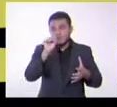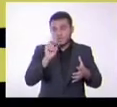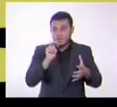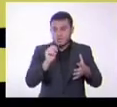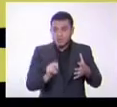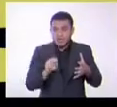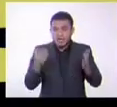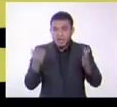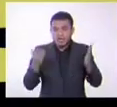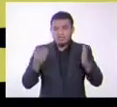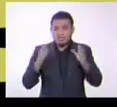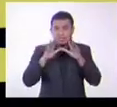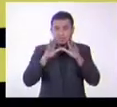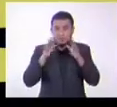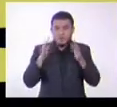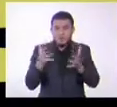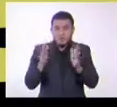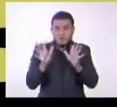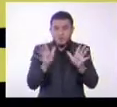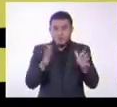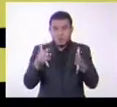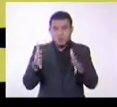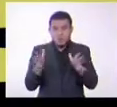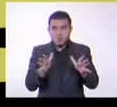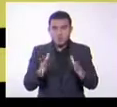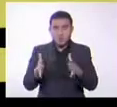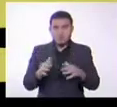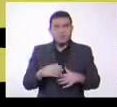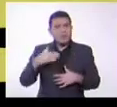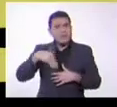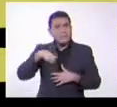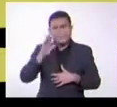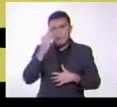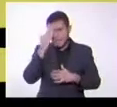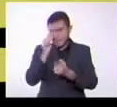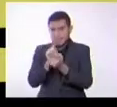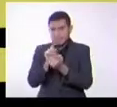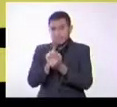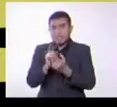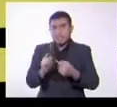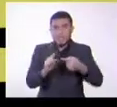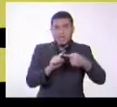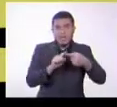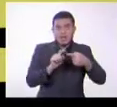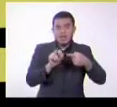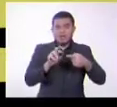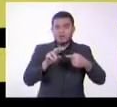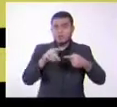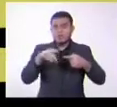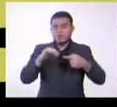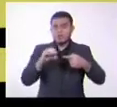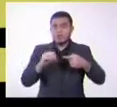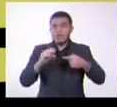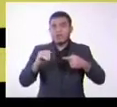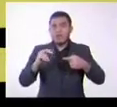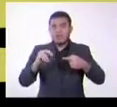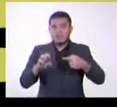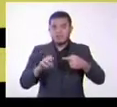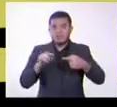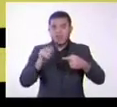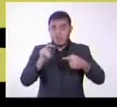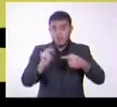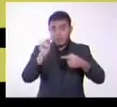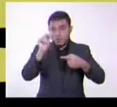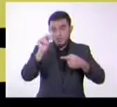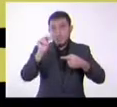climáticas. Una de las zonas climáticas más conocidas son el Trópico de Cáncer en el hemisferio norte y